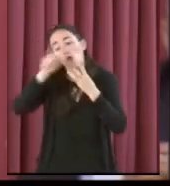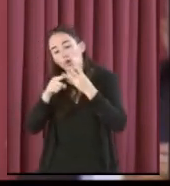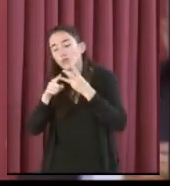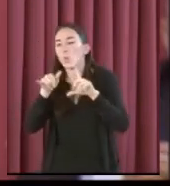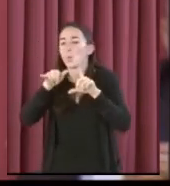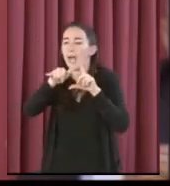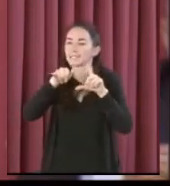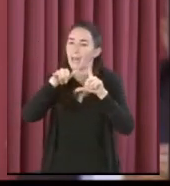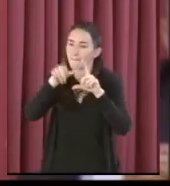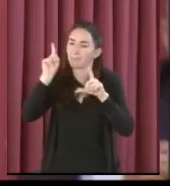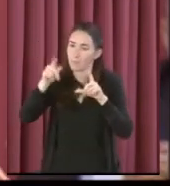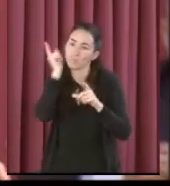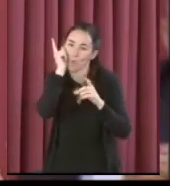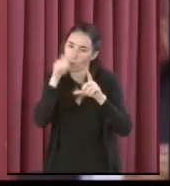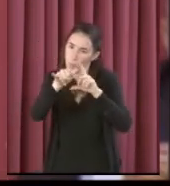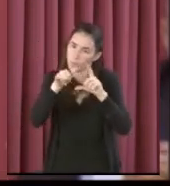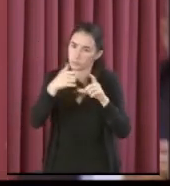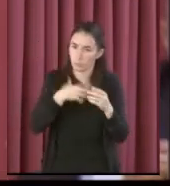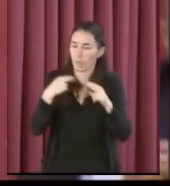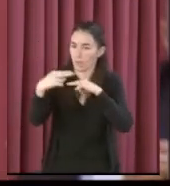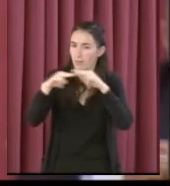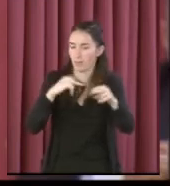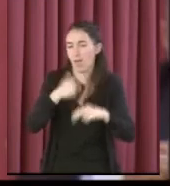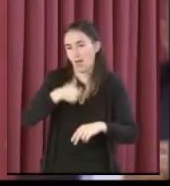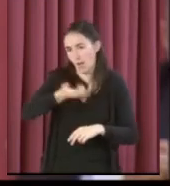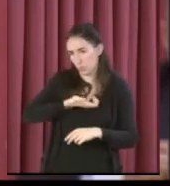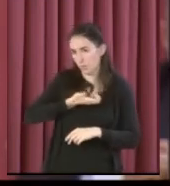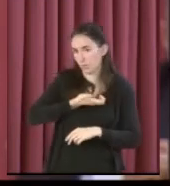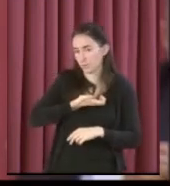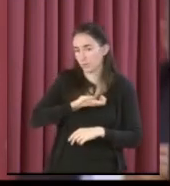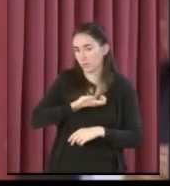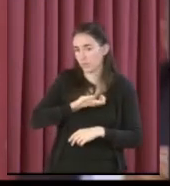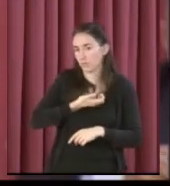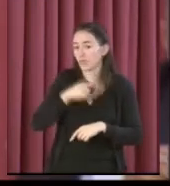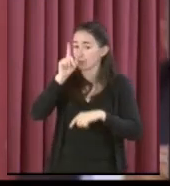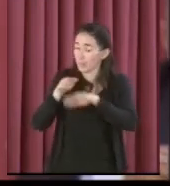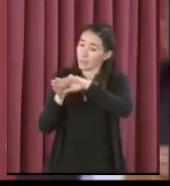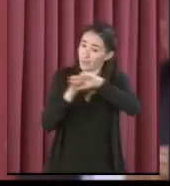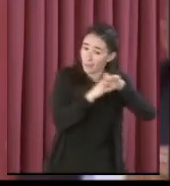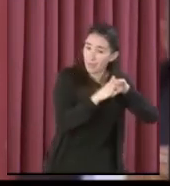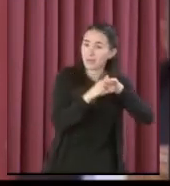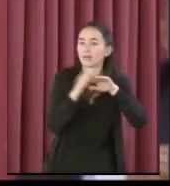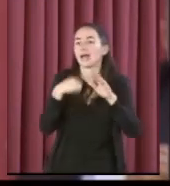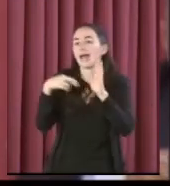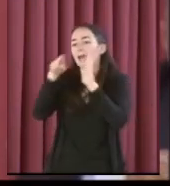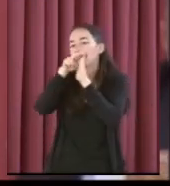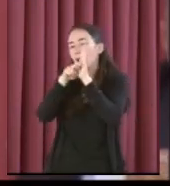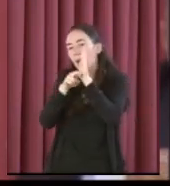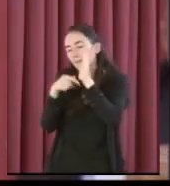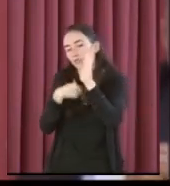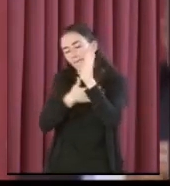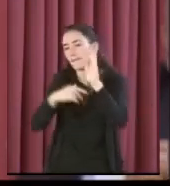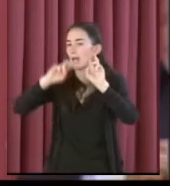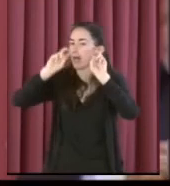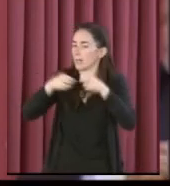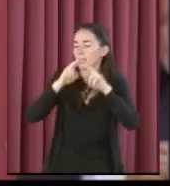WhatsApp. En el terreno de la participación, una de las iniciativas que hemos puesto en marcha es la revisión de los reglamentos. El de